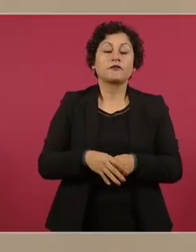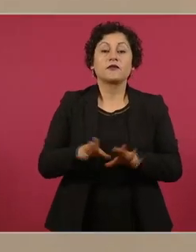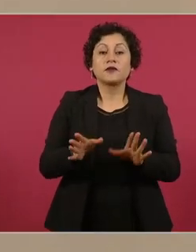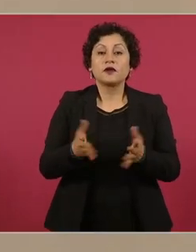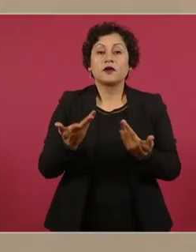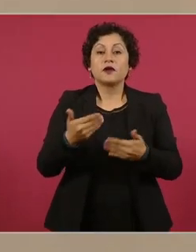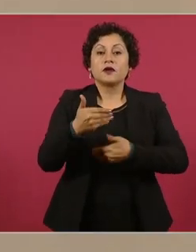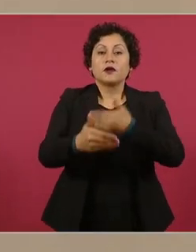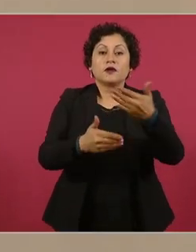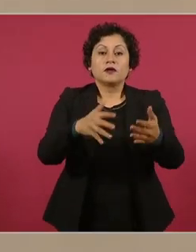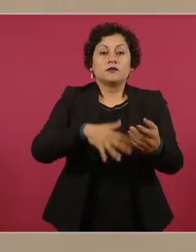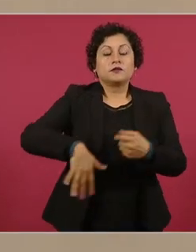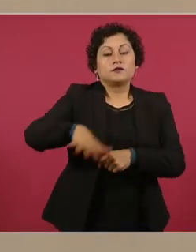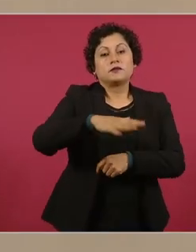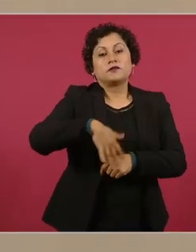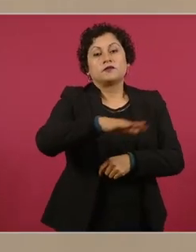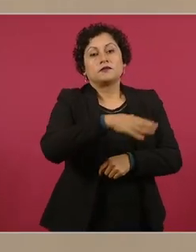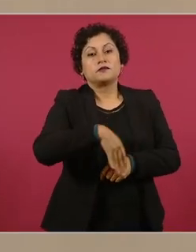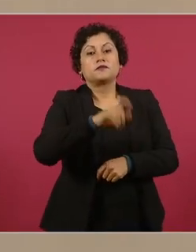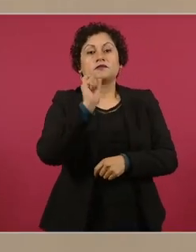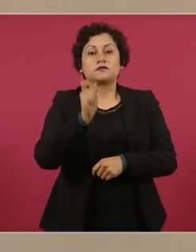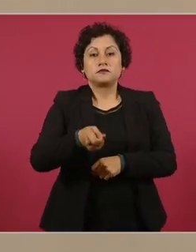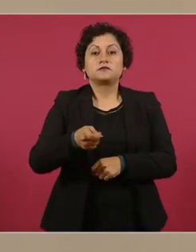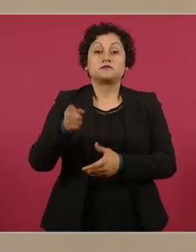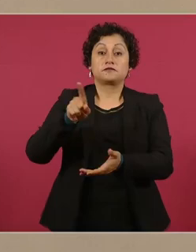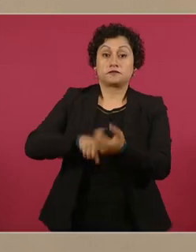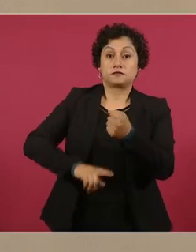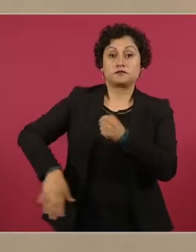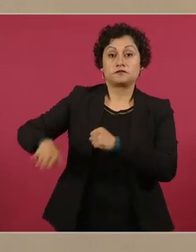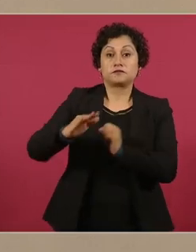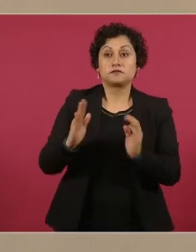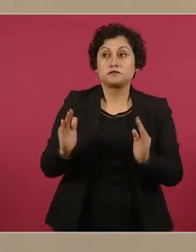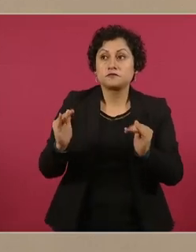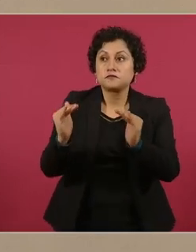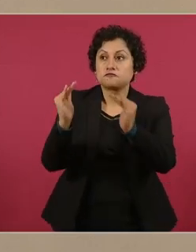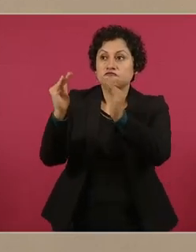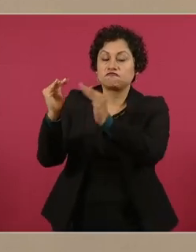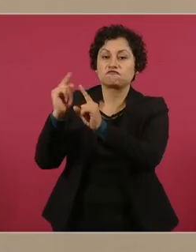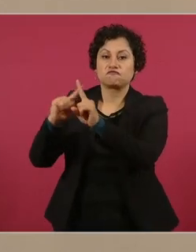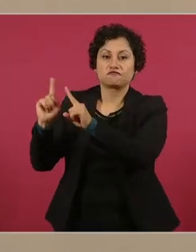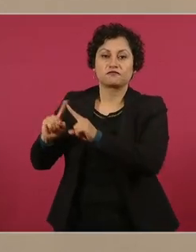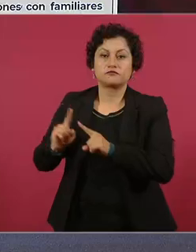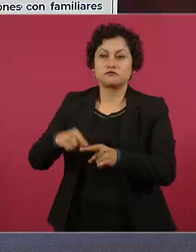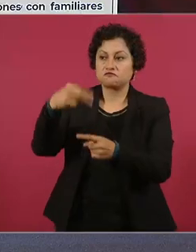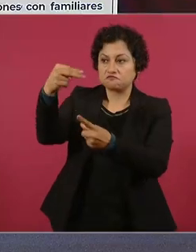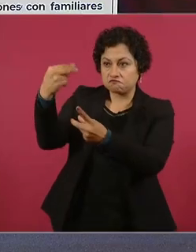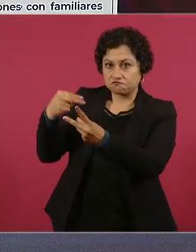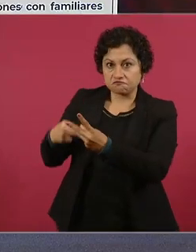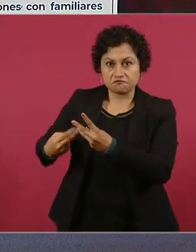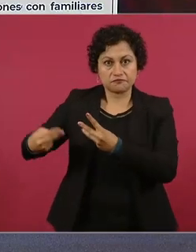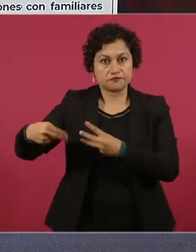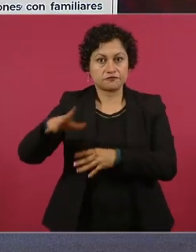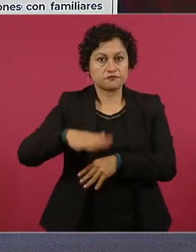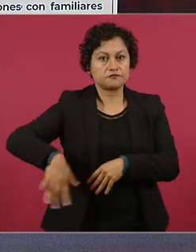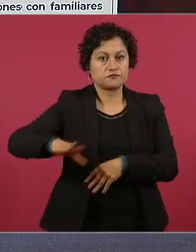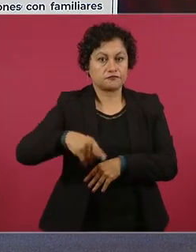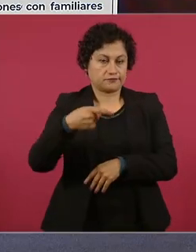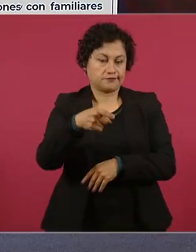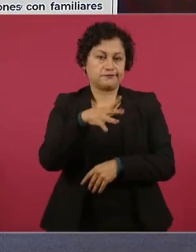abarcan una serie de cerros en estos lugares, aquí tenemos todos los nombres de los cerros, los lugares donde se han